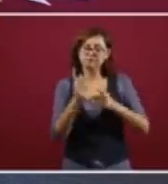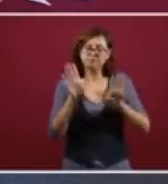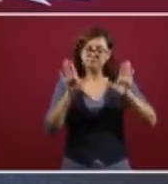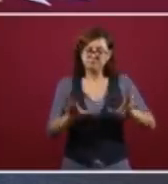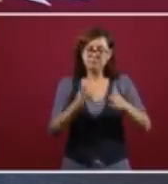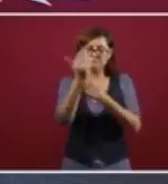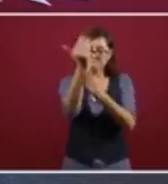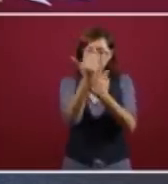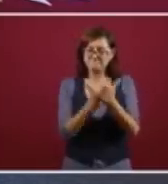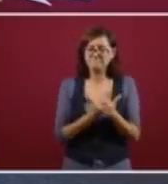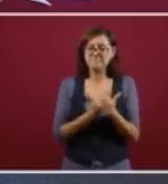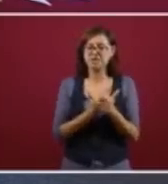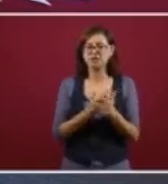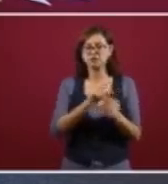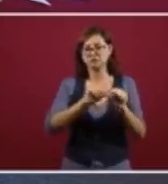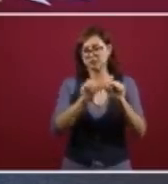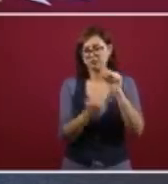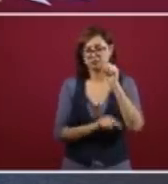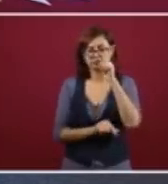y del gobierno